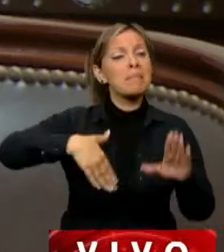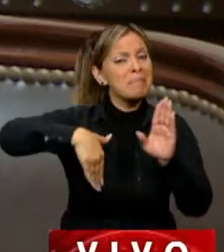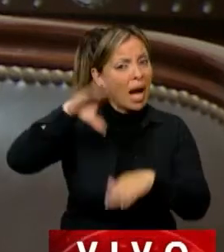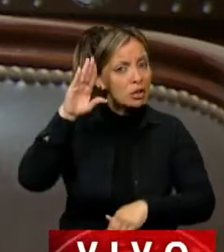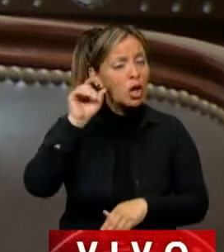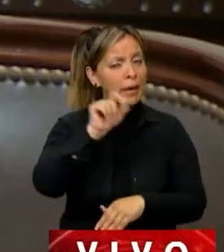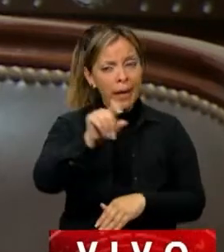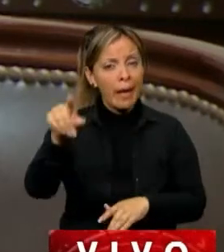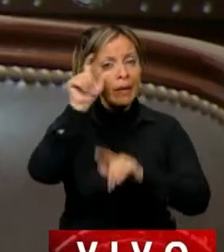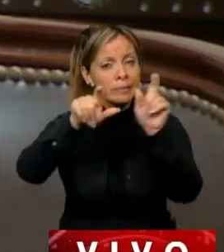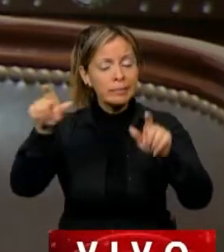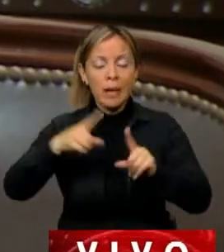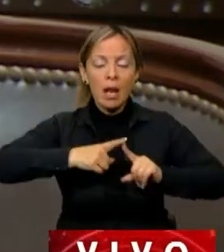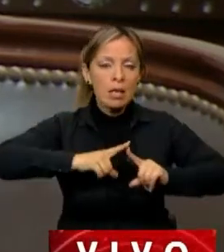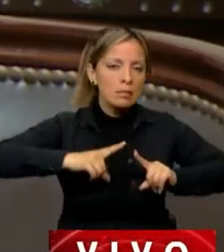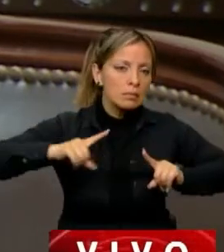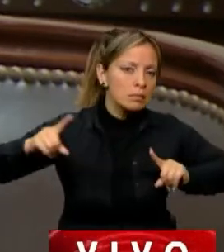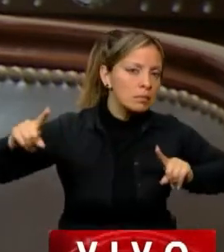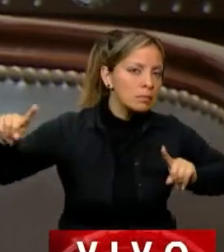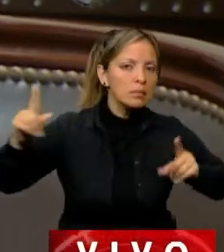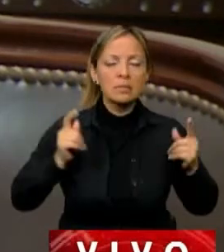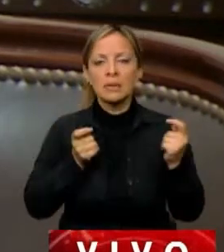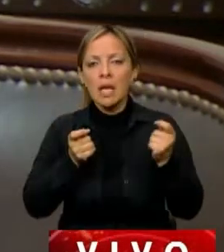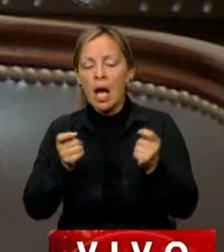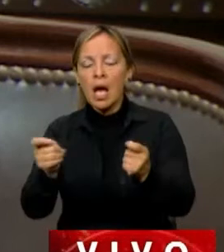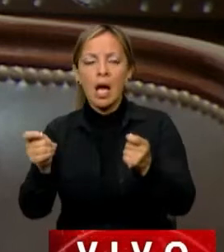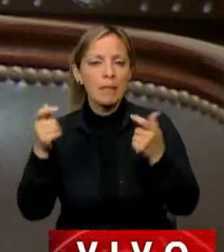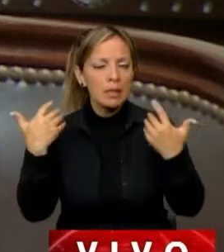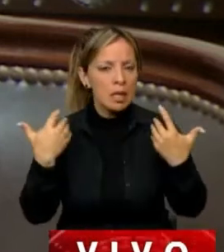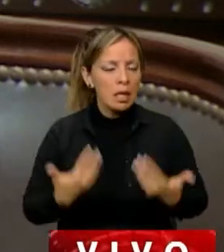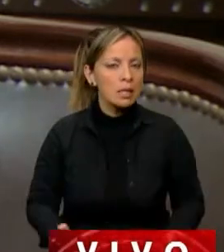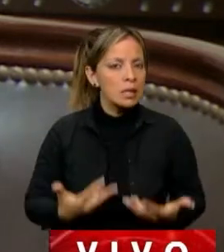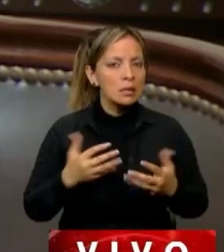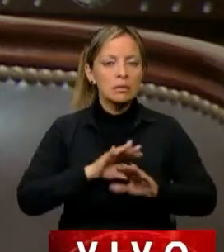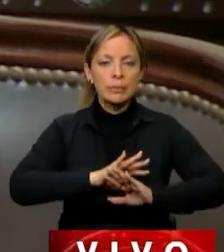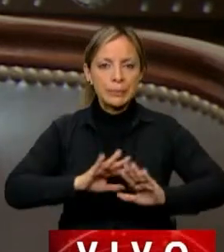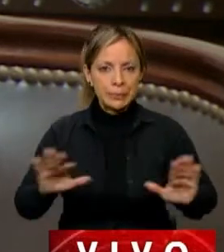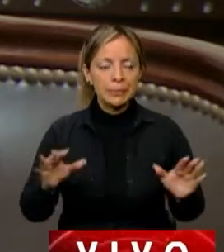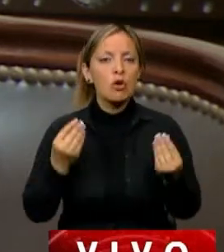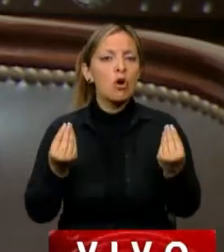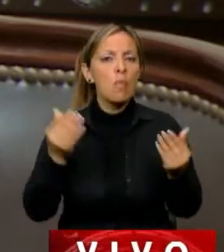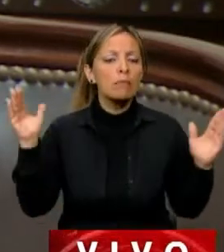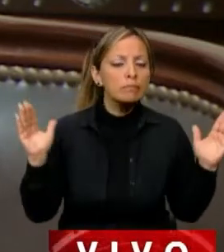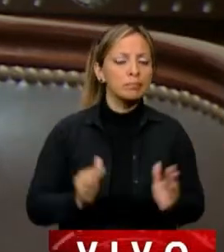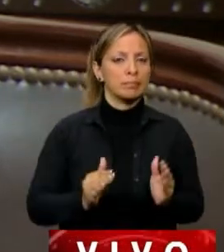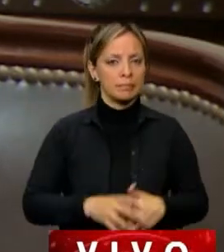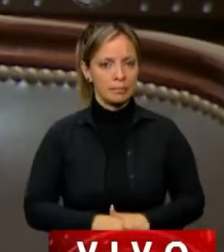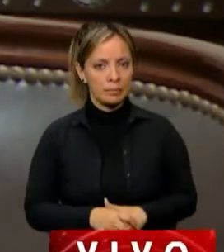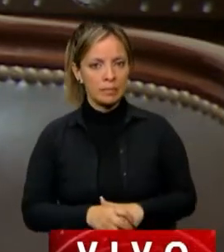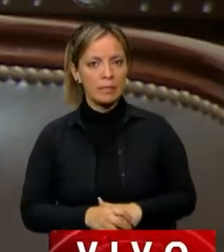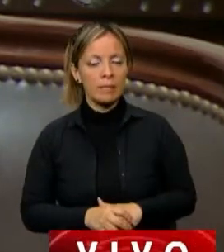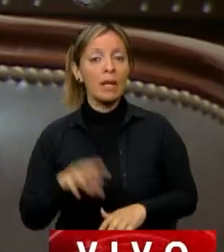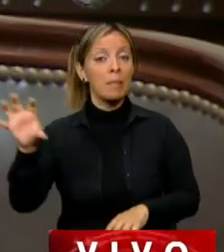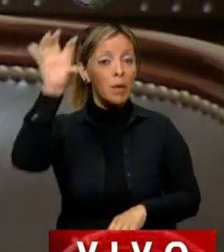es muy lerdo e inclusive engorroso? En el interior del país, el